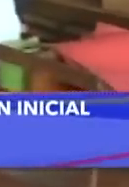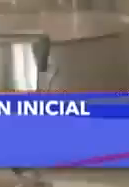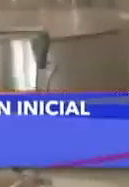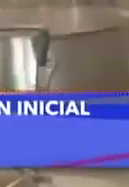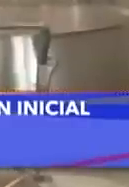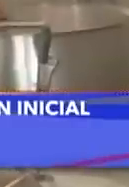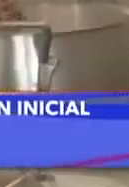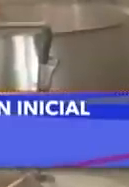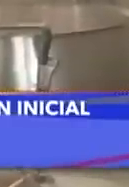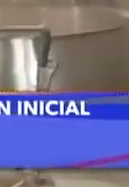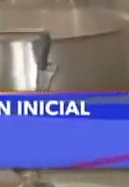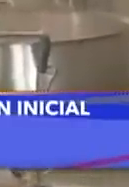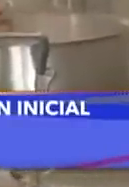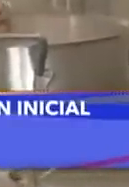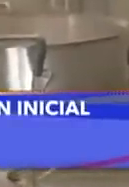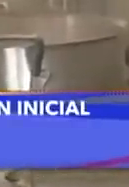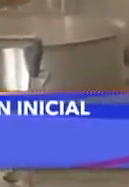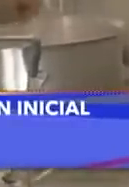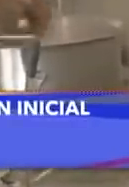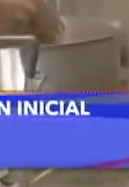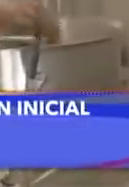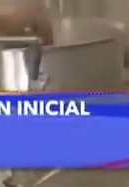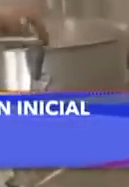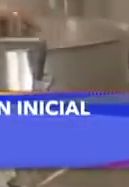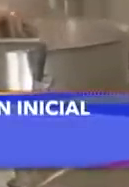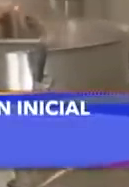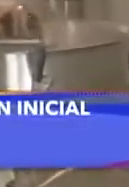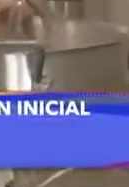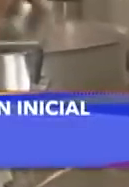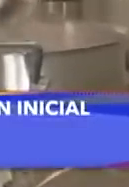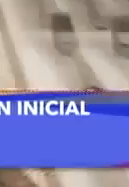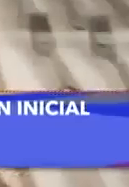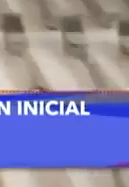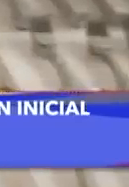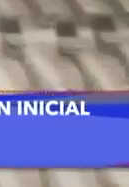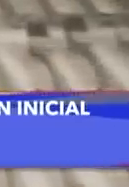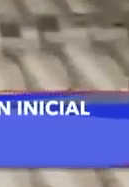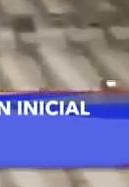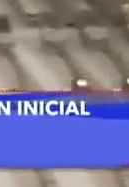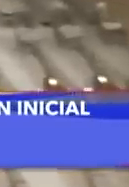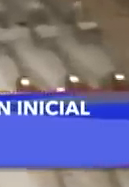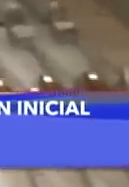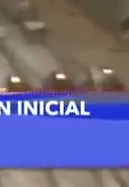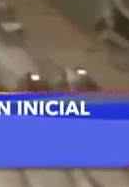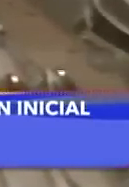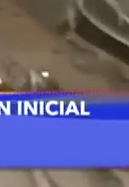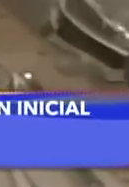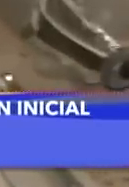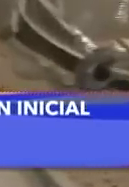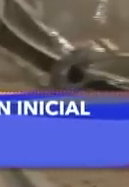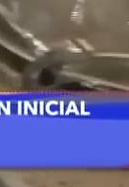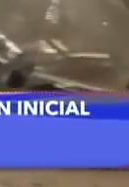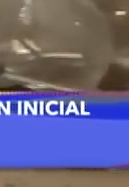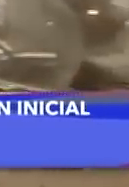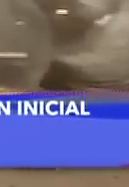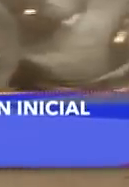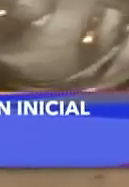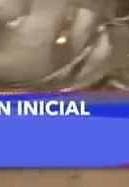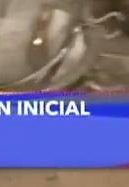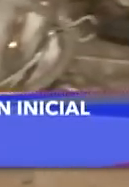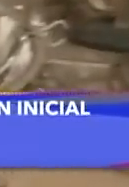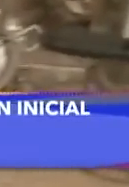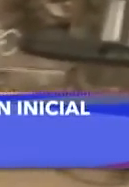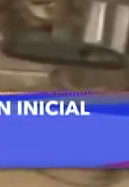espectacular con unas cocineras espectaculares para darle comida a todos estos muchachitos que de verdad con mucho amor se le ha hecho